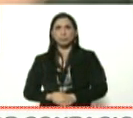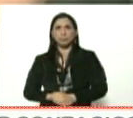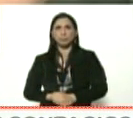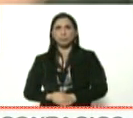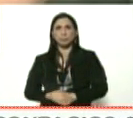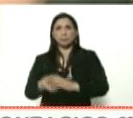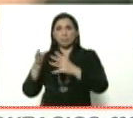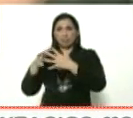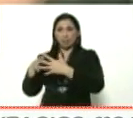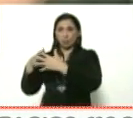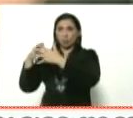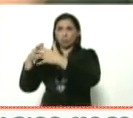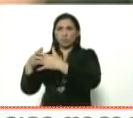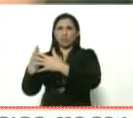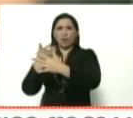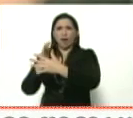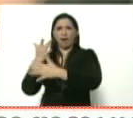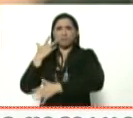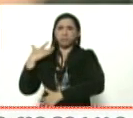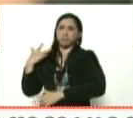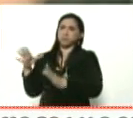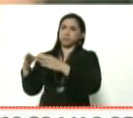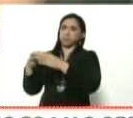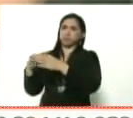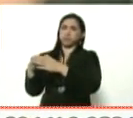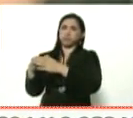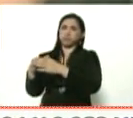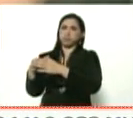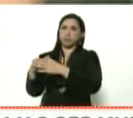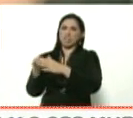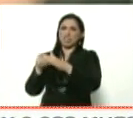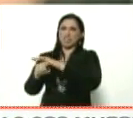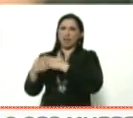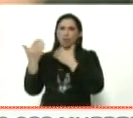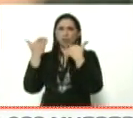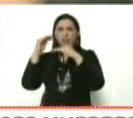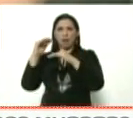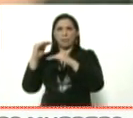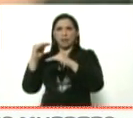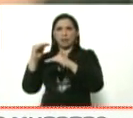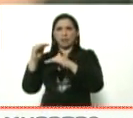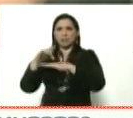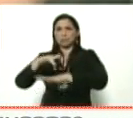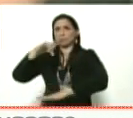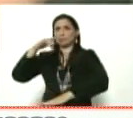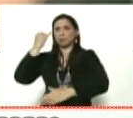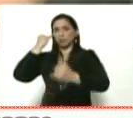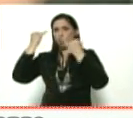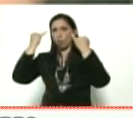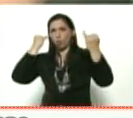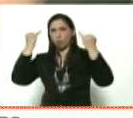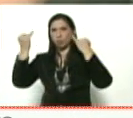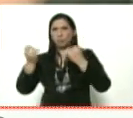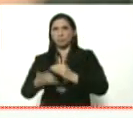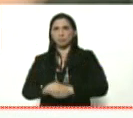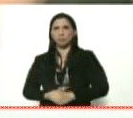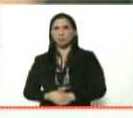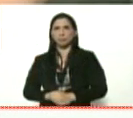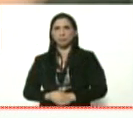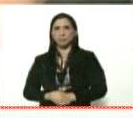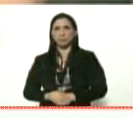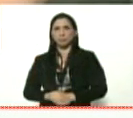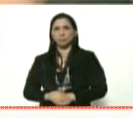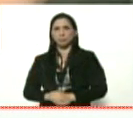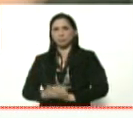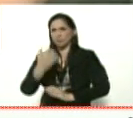En Estados Unidos hay una élite gobernante que ha entrado en una etapa de extremismo ideológico,